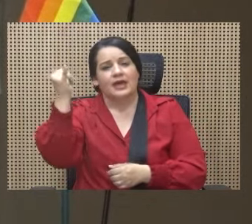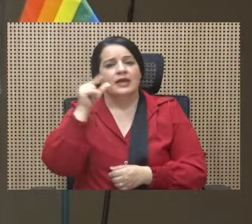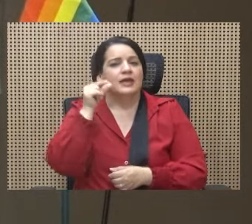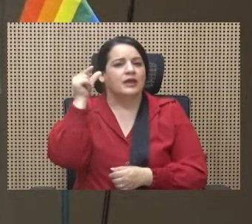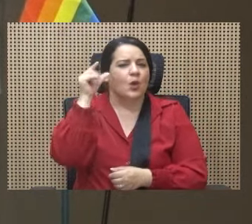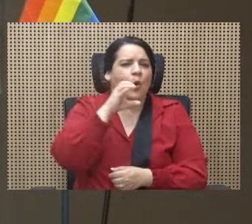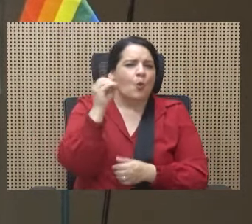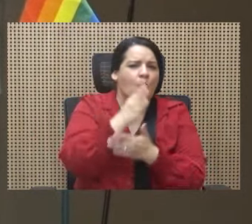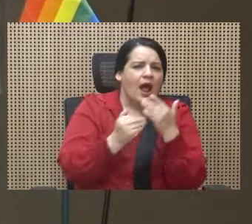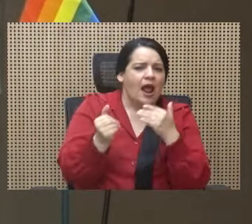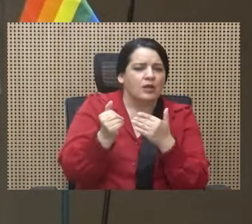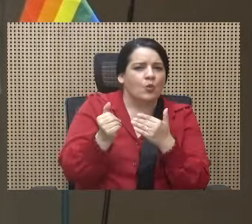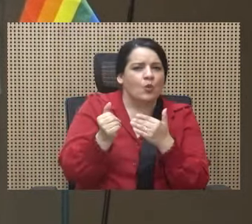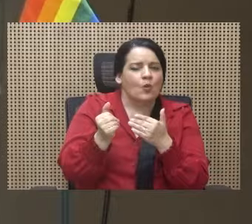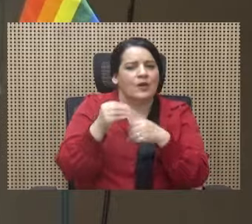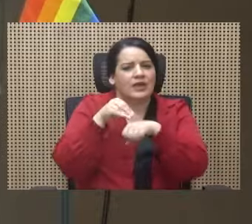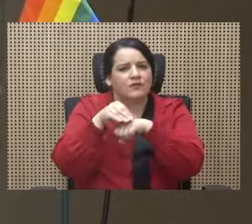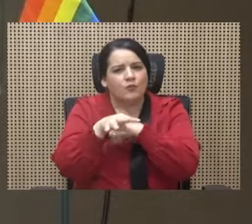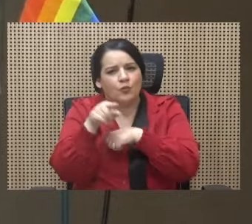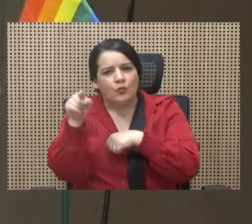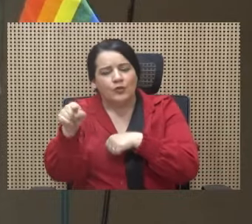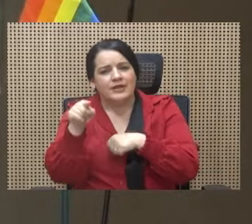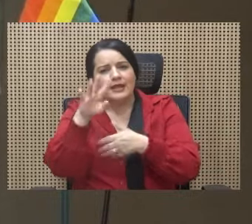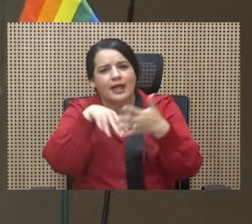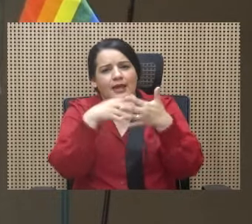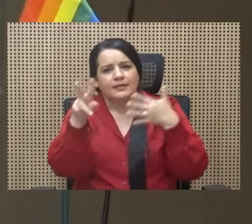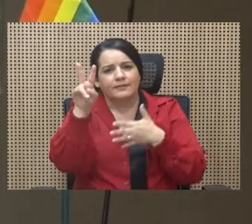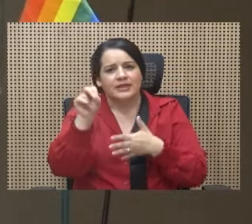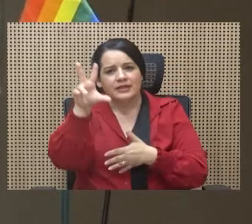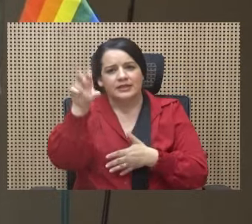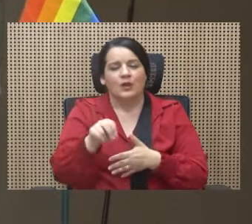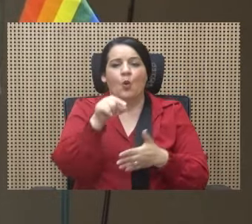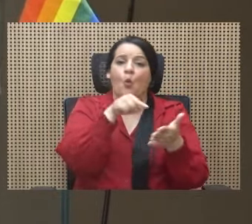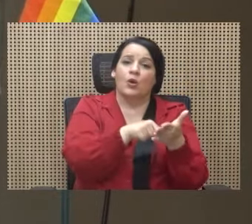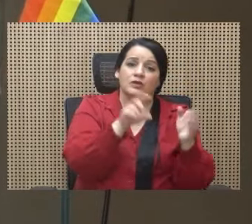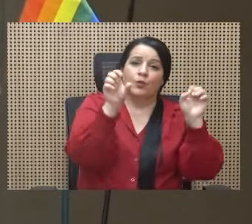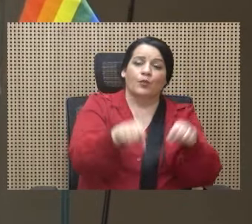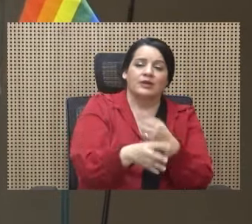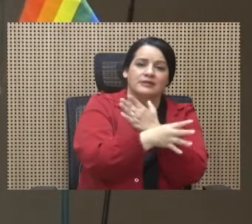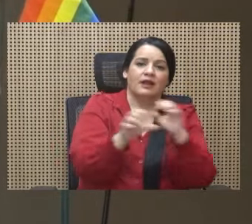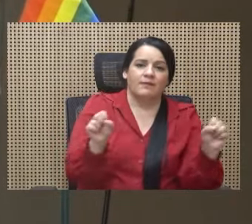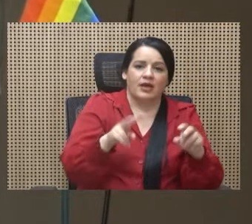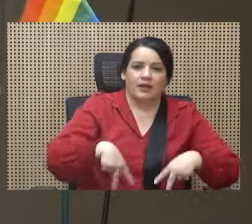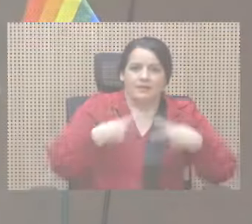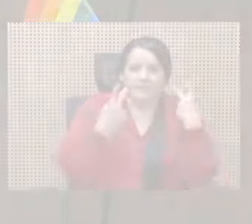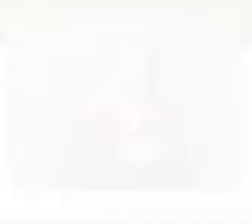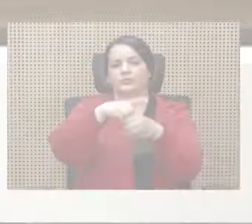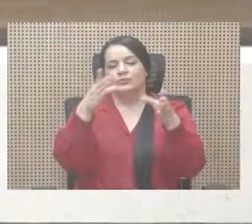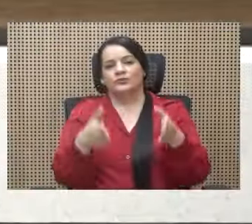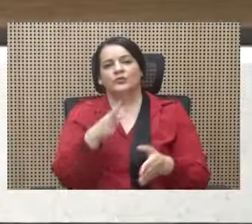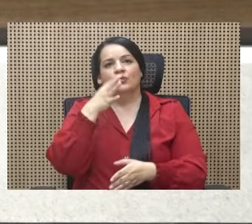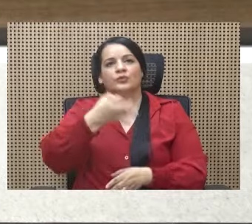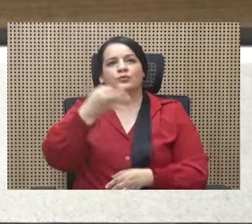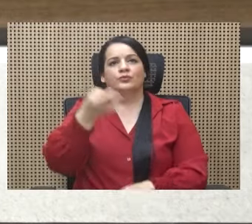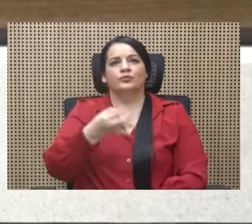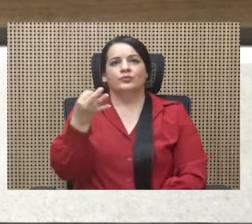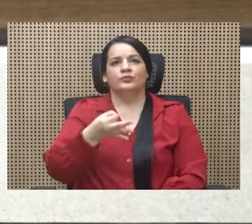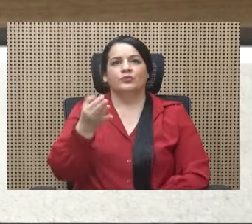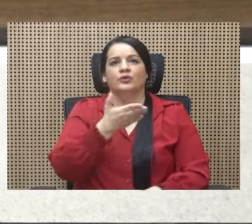cree que esto más bien puede salvar vidas y formar integralmente a las y los estudiantes lo que es